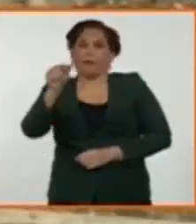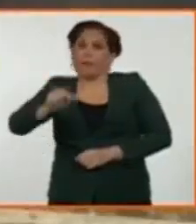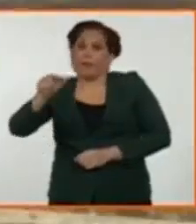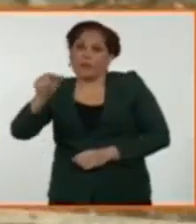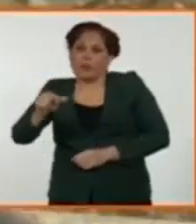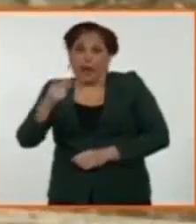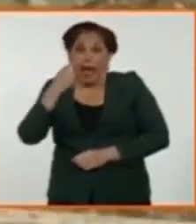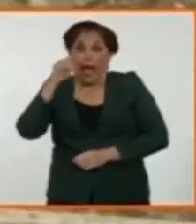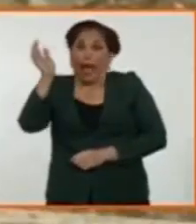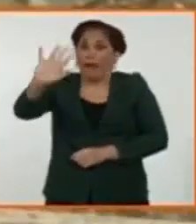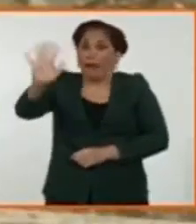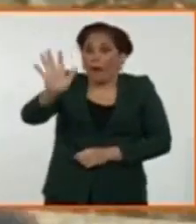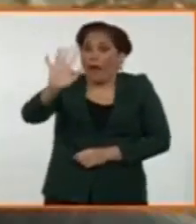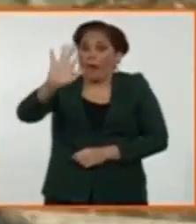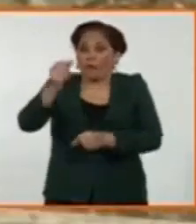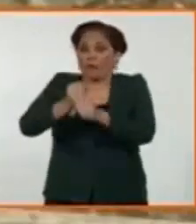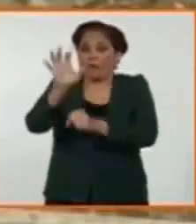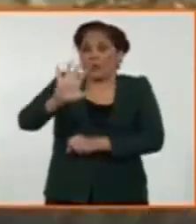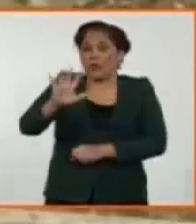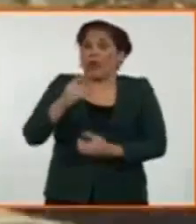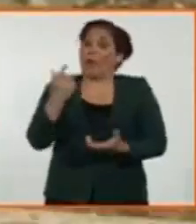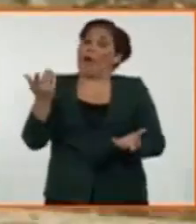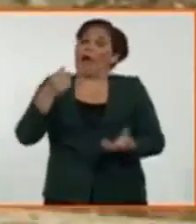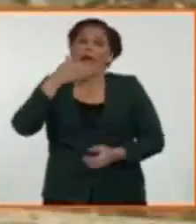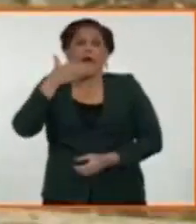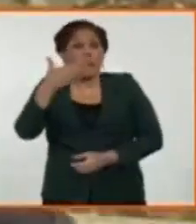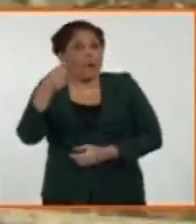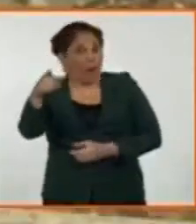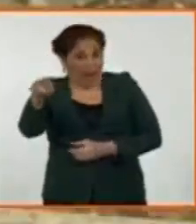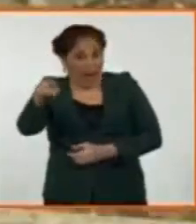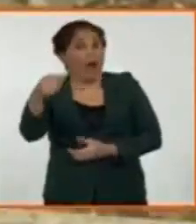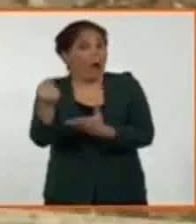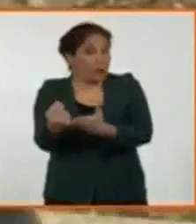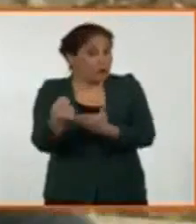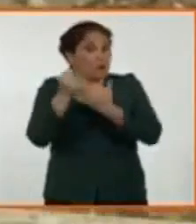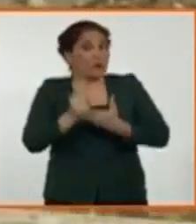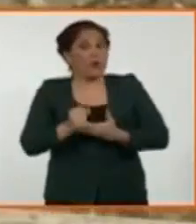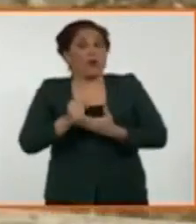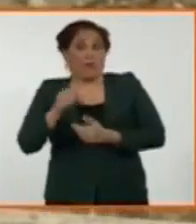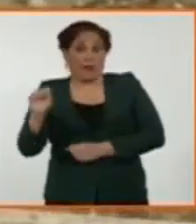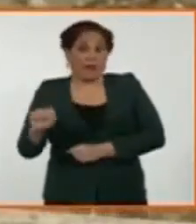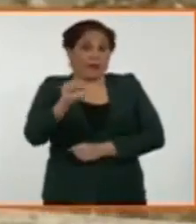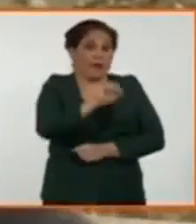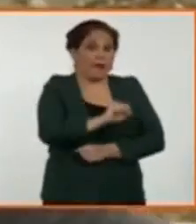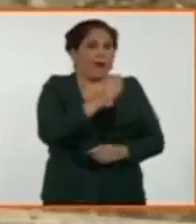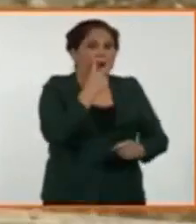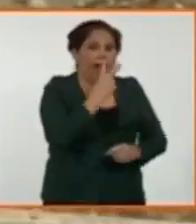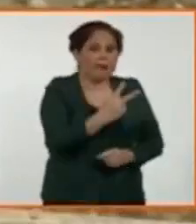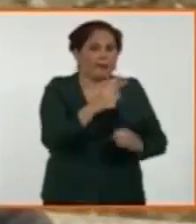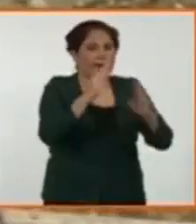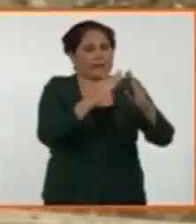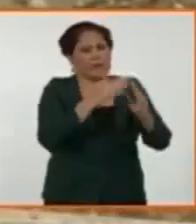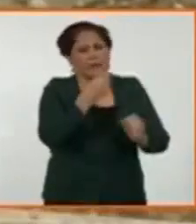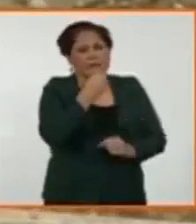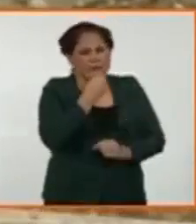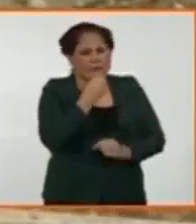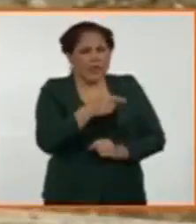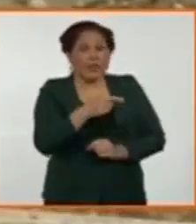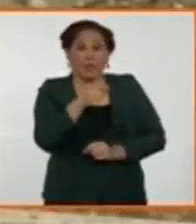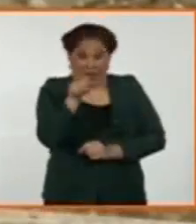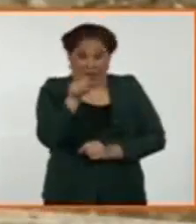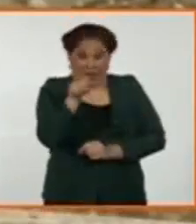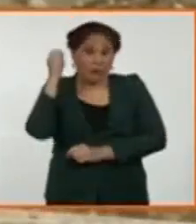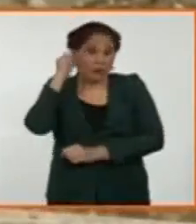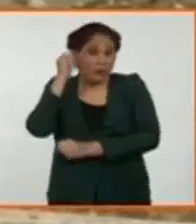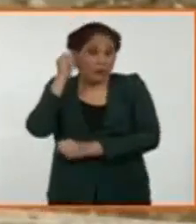pasa dice ayuda de trabajo social ayuda a la persona que meo al círculo abuelo y hoy estoy ahí ayuda a la persona que me enseñó a tratar